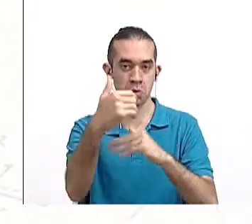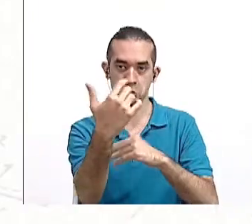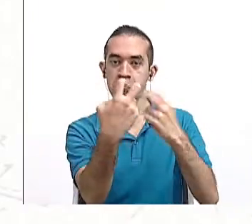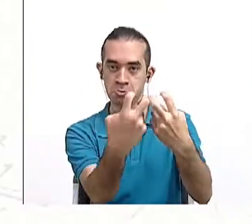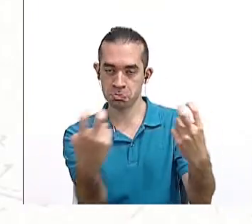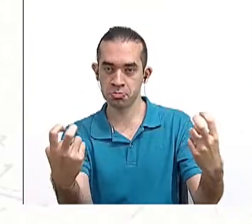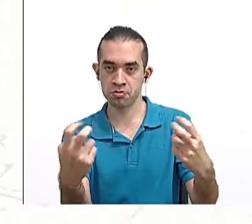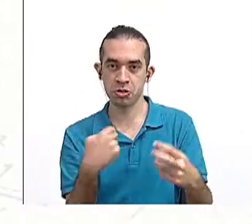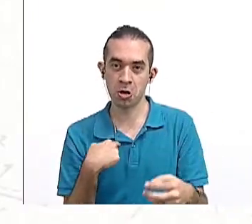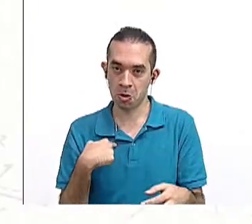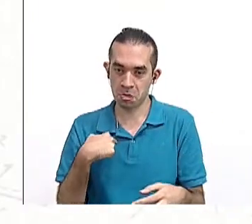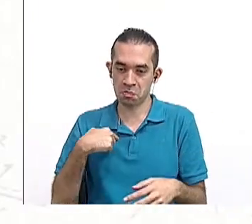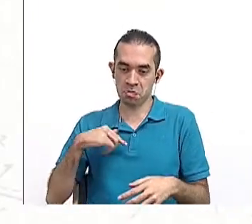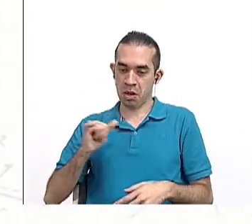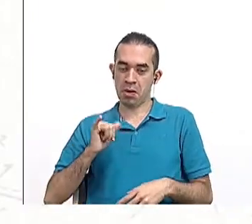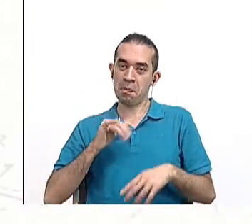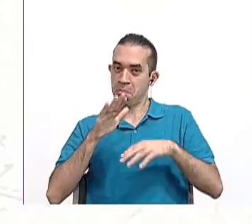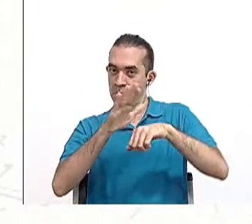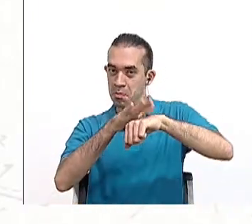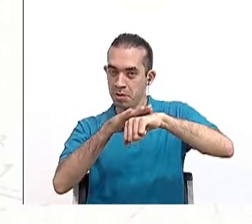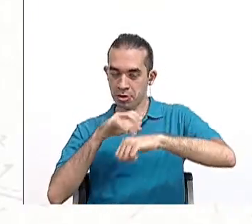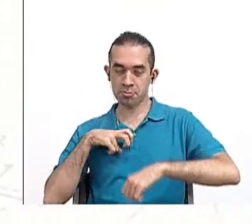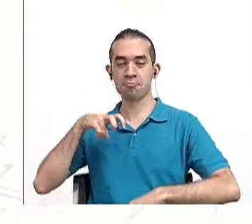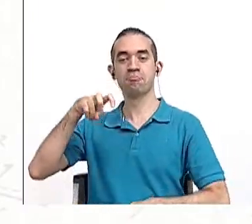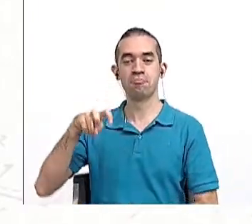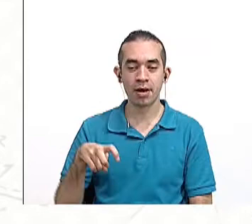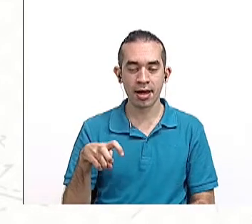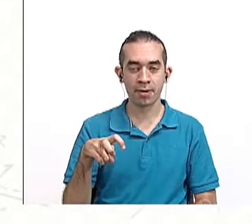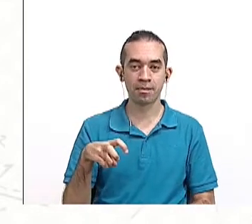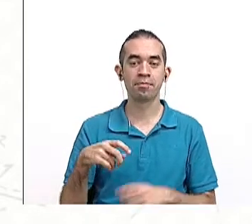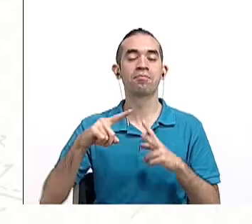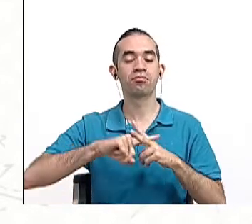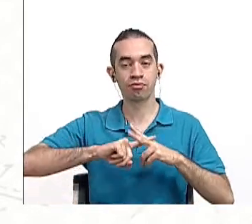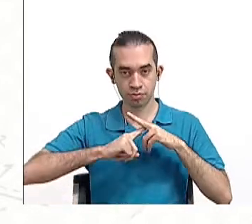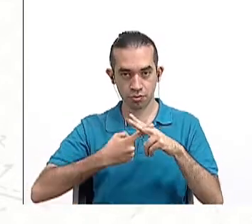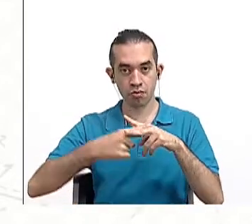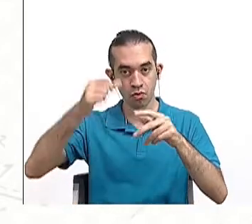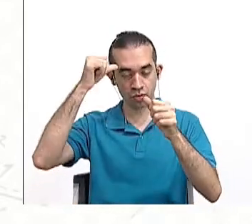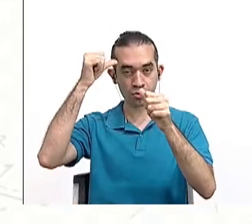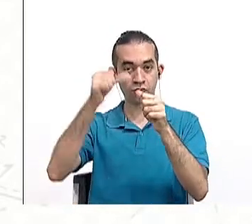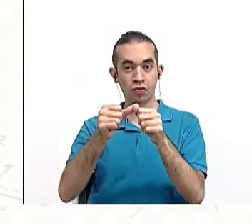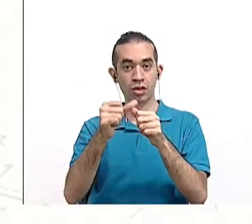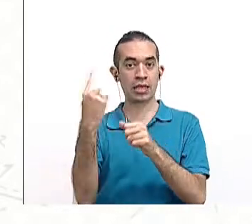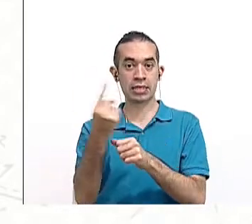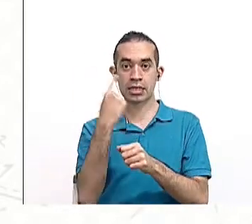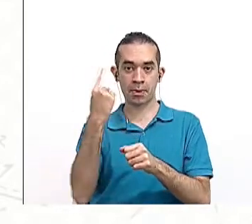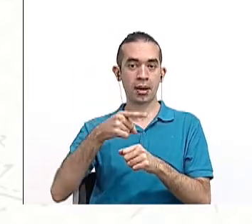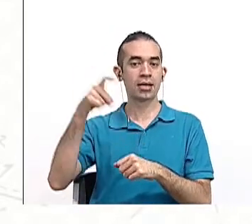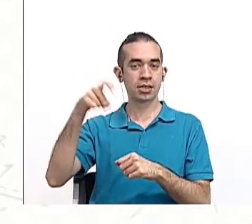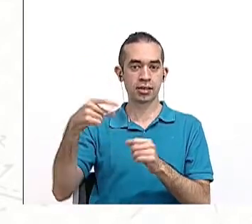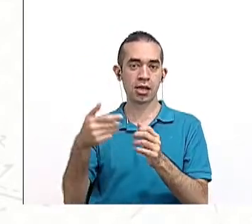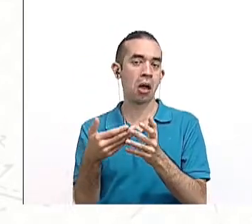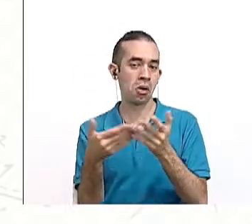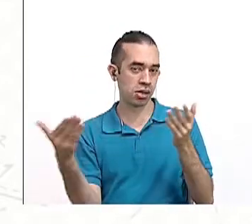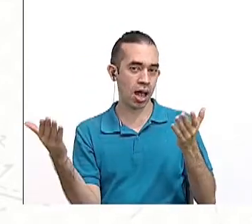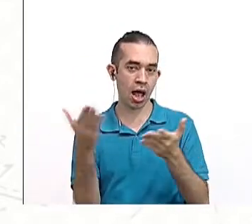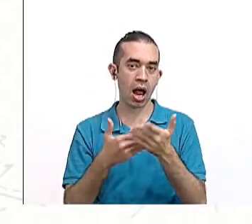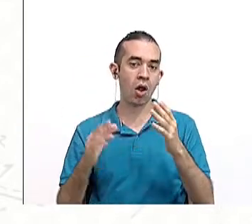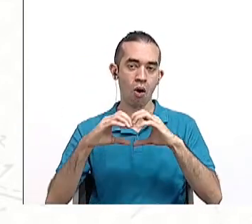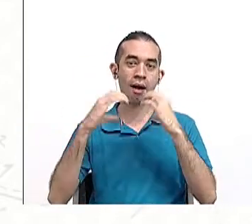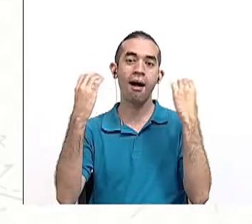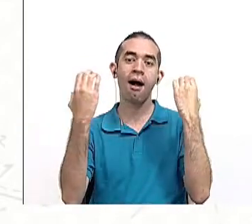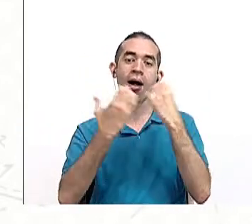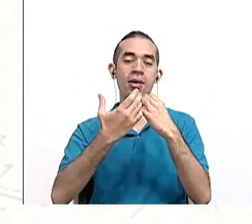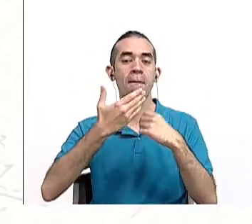casitas y yo acá con el permiso de ustedes y vamos a iniciar pero recordemos siempre ocupamos insumos para tener una clase